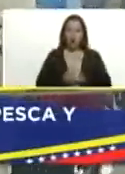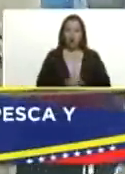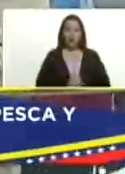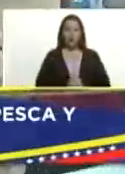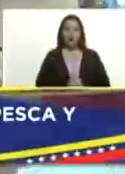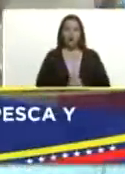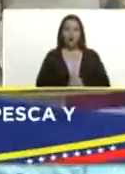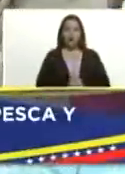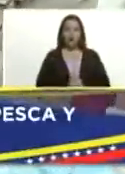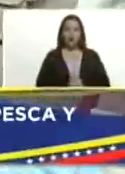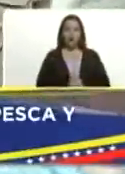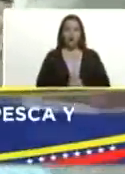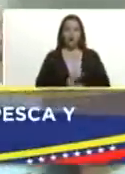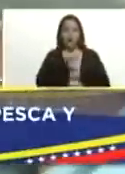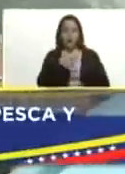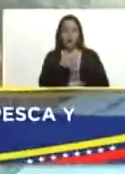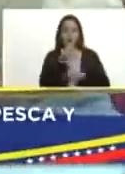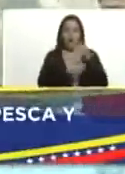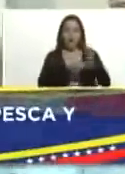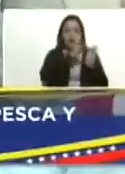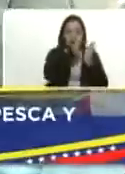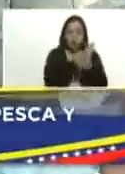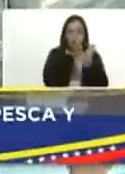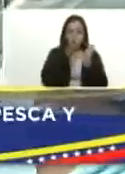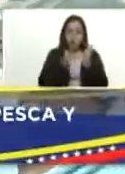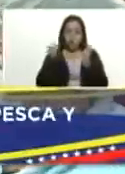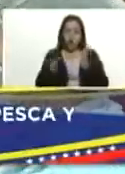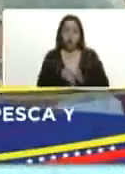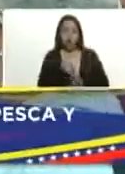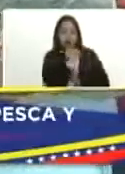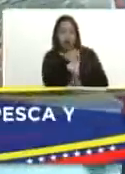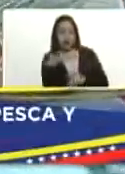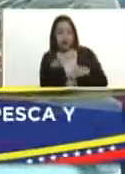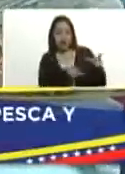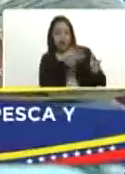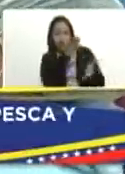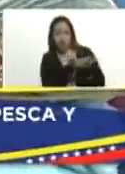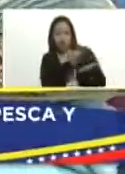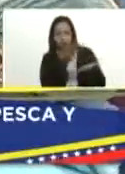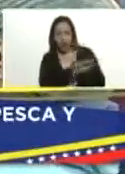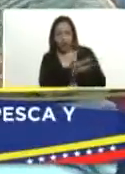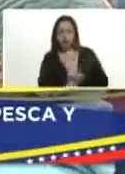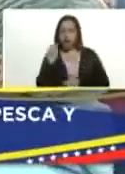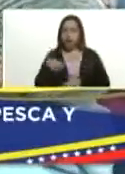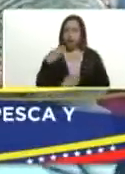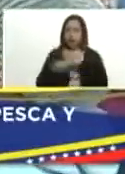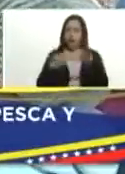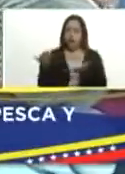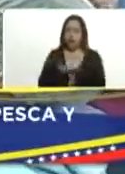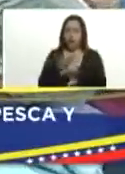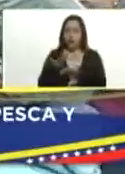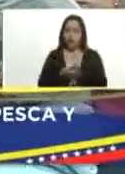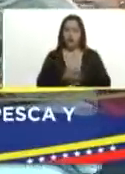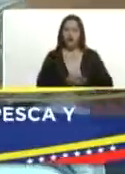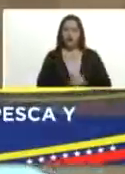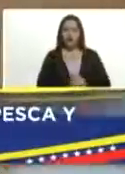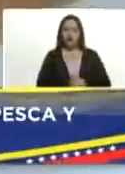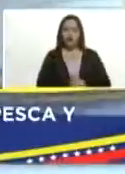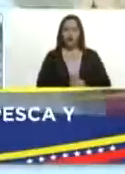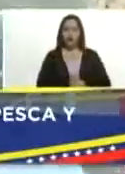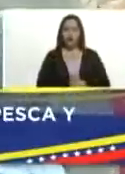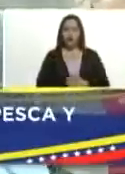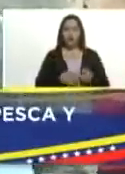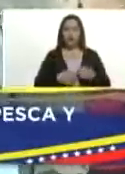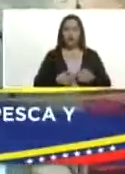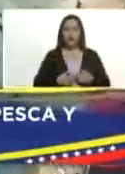fileteamos o se hacen ruedas. Aquí estamos en la etapa del fileteo, ¿verdad? Sí, el fileteo. Vamos pasar la palabra aquí a la compañera.